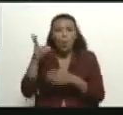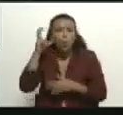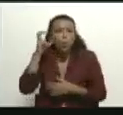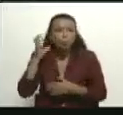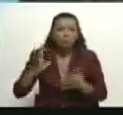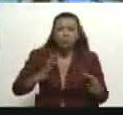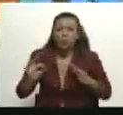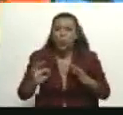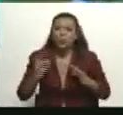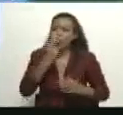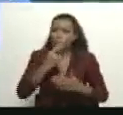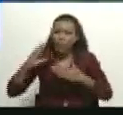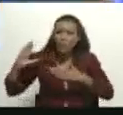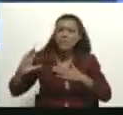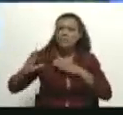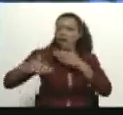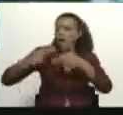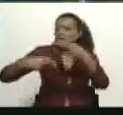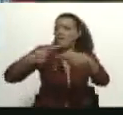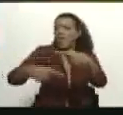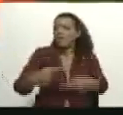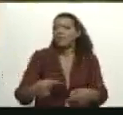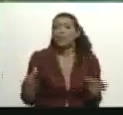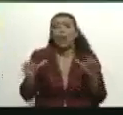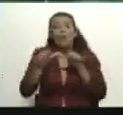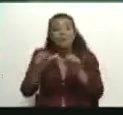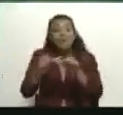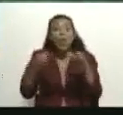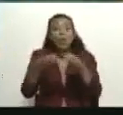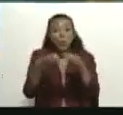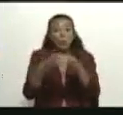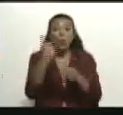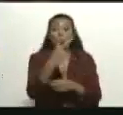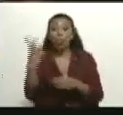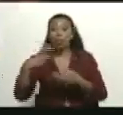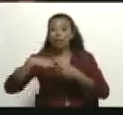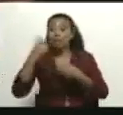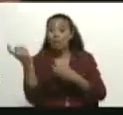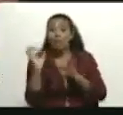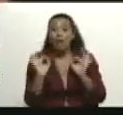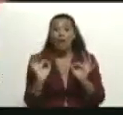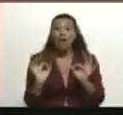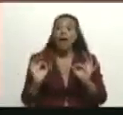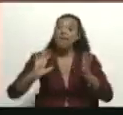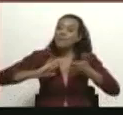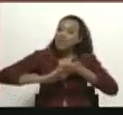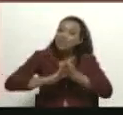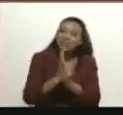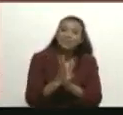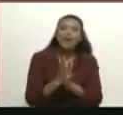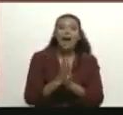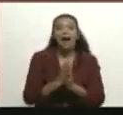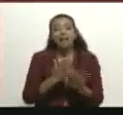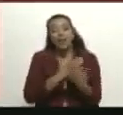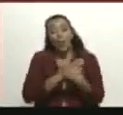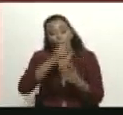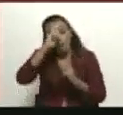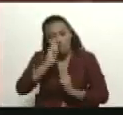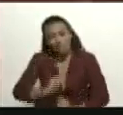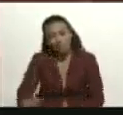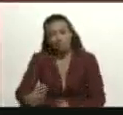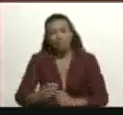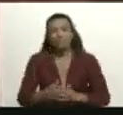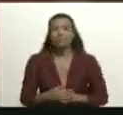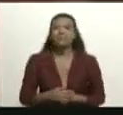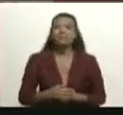y con el compromiso de las nuevas generaciones de mantener el legado cultural vivo, finalizó este merecido homenaje.